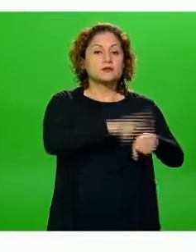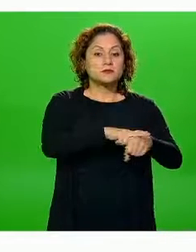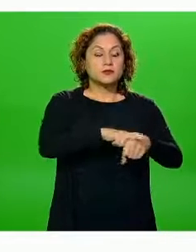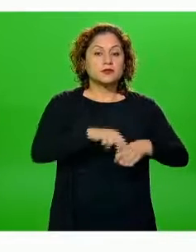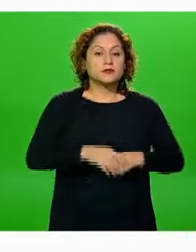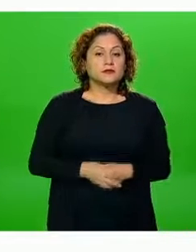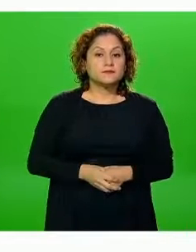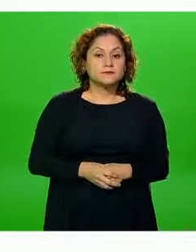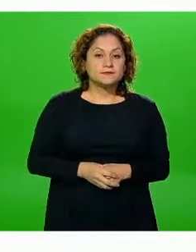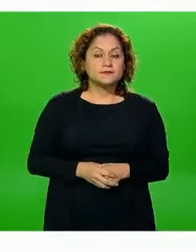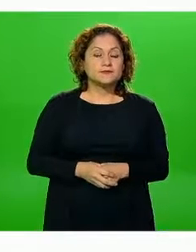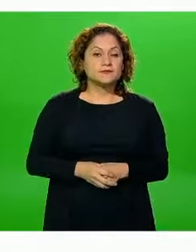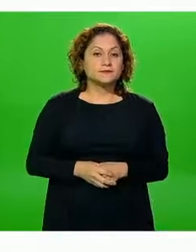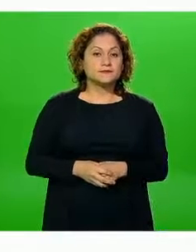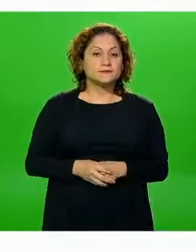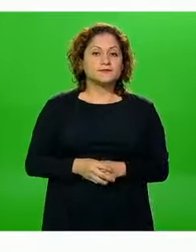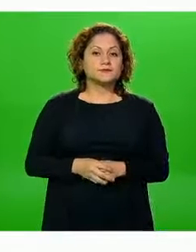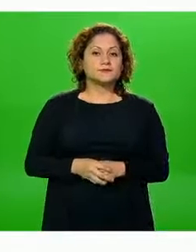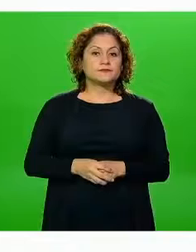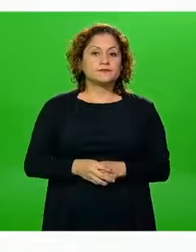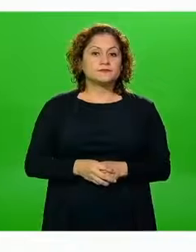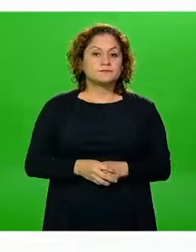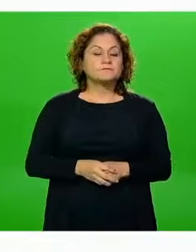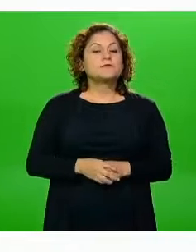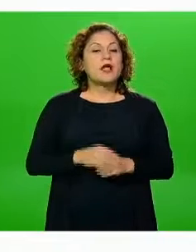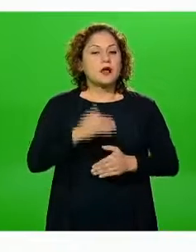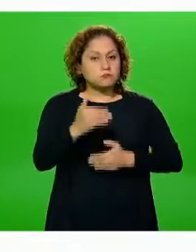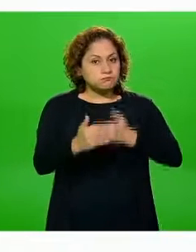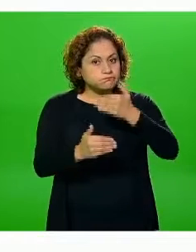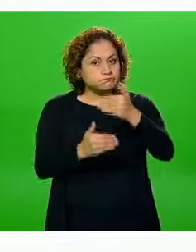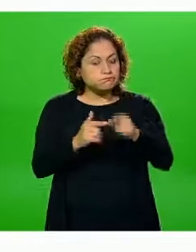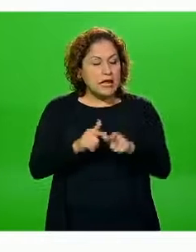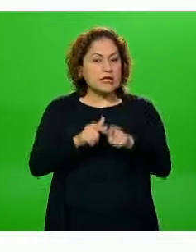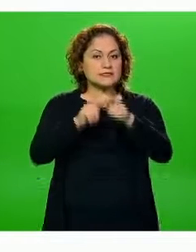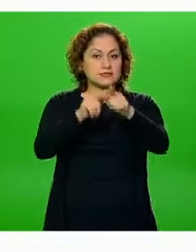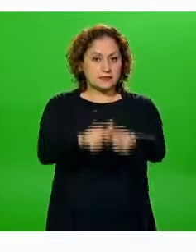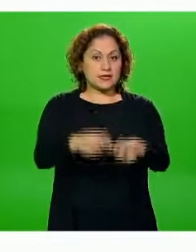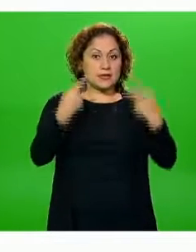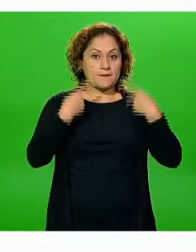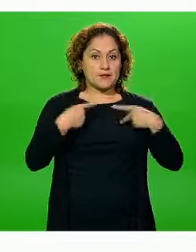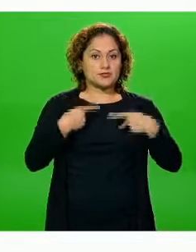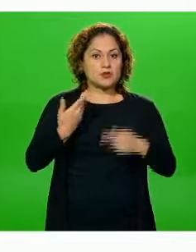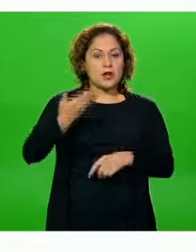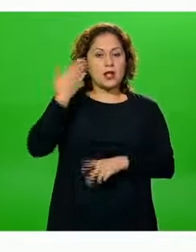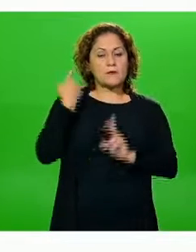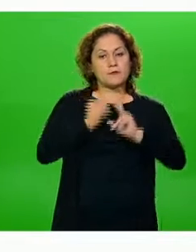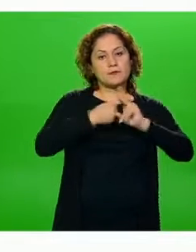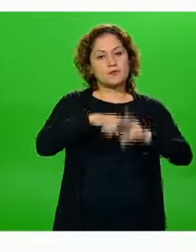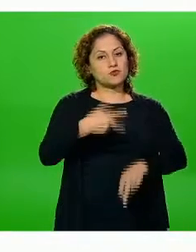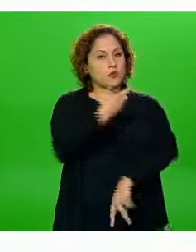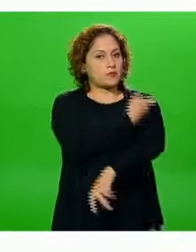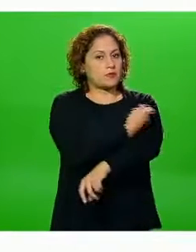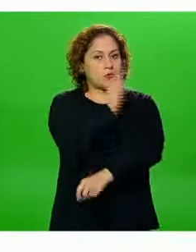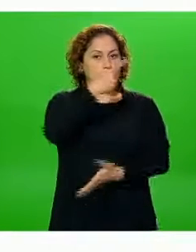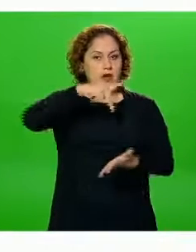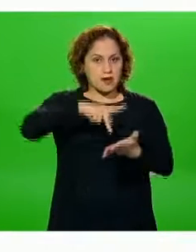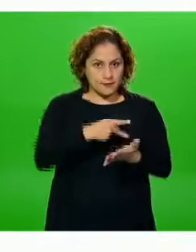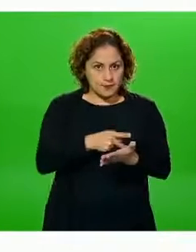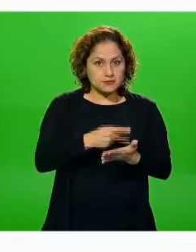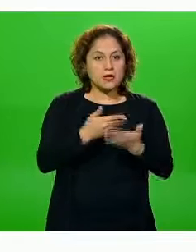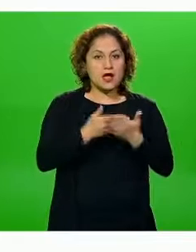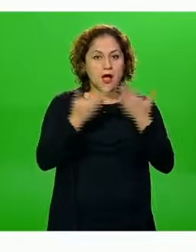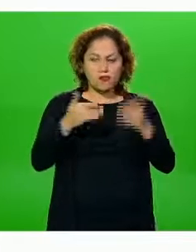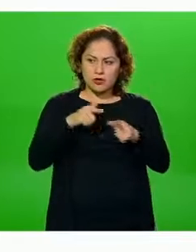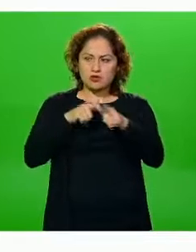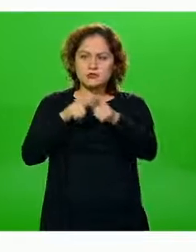se siguen todavía sumando personas, es decir, primeras dosis, obviamente más las segundas dosis que se están